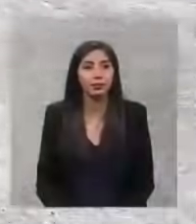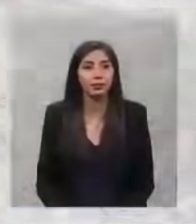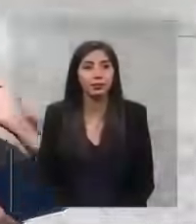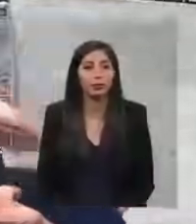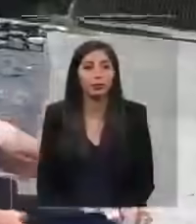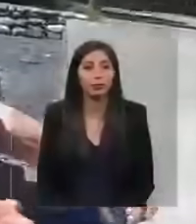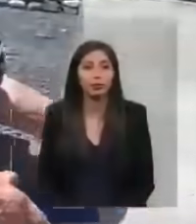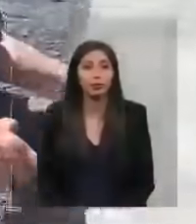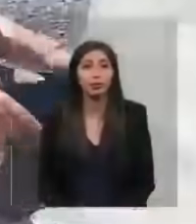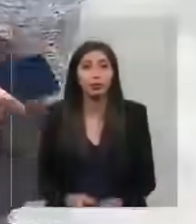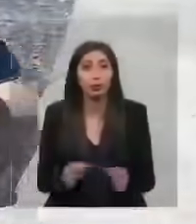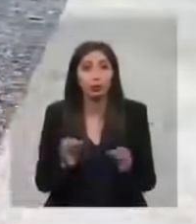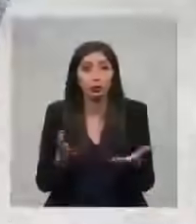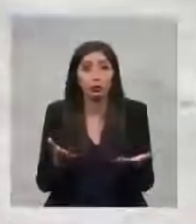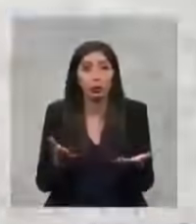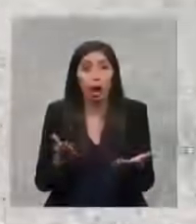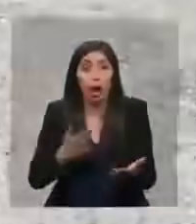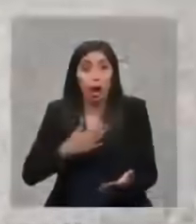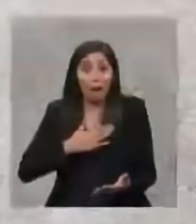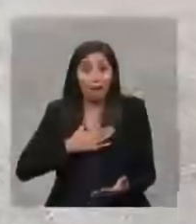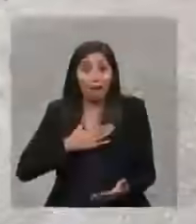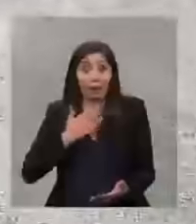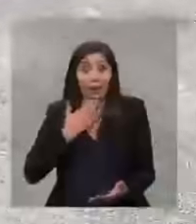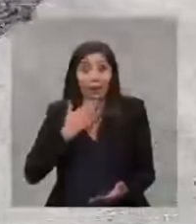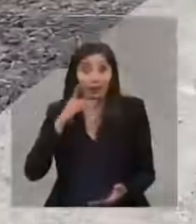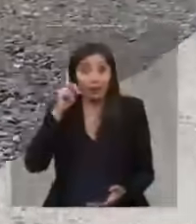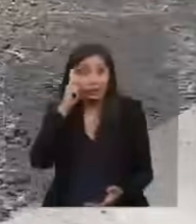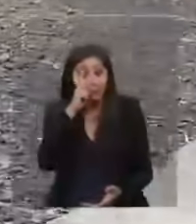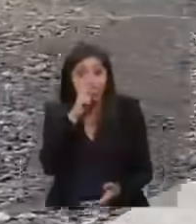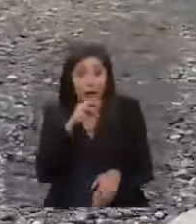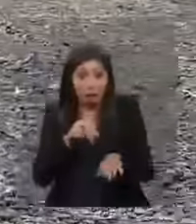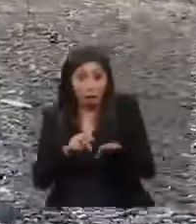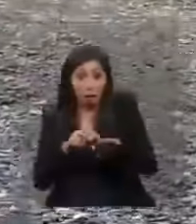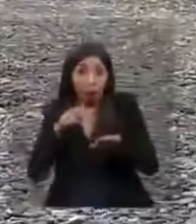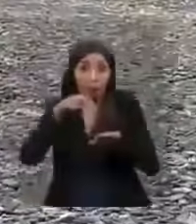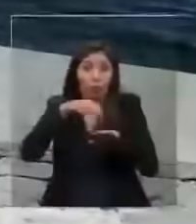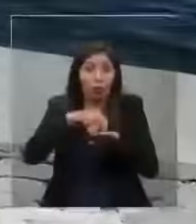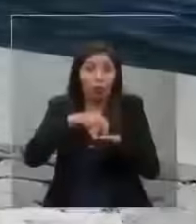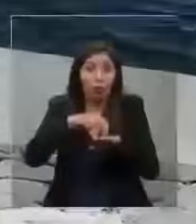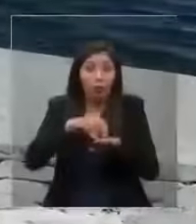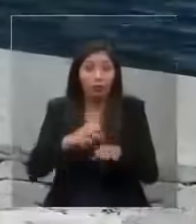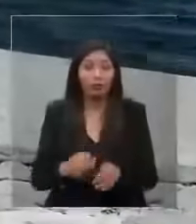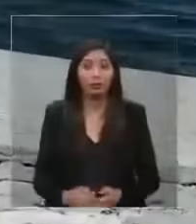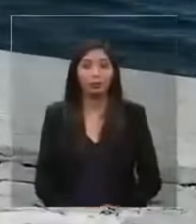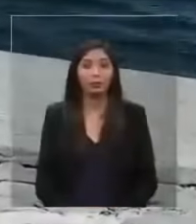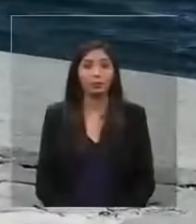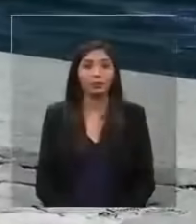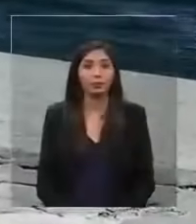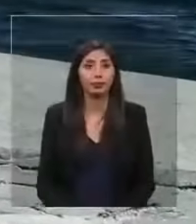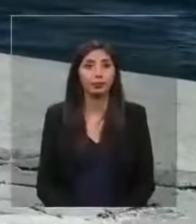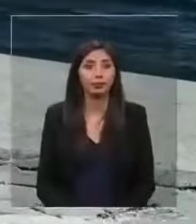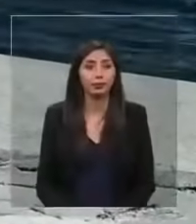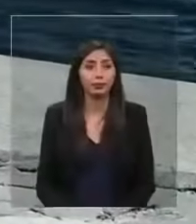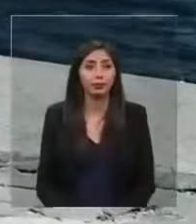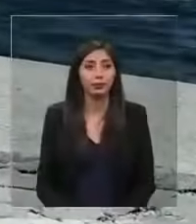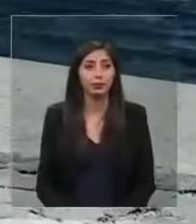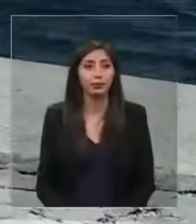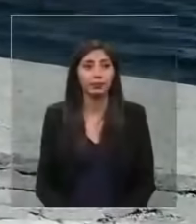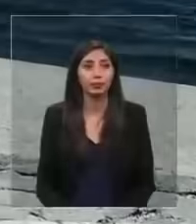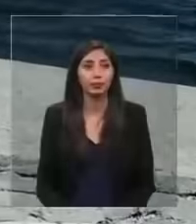Bueno, de hecho, hasta a mí me cuesta un poco, de hecho. Imposible.